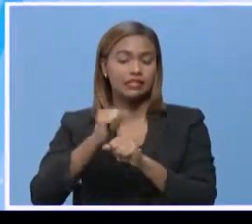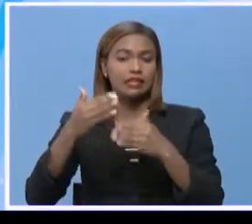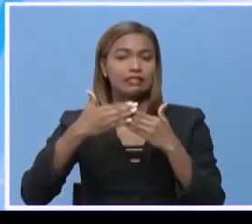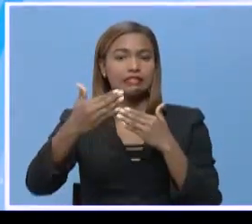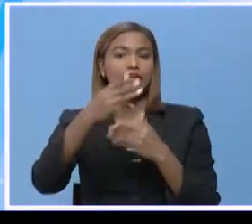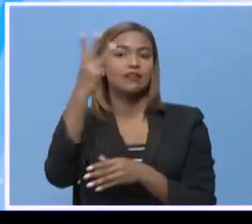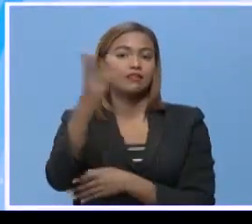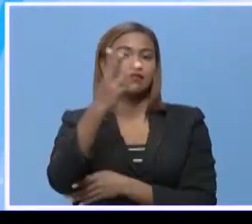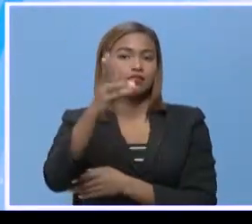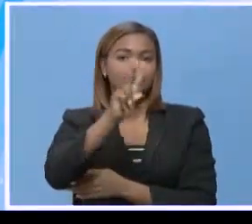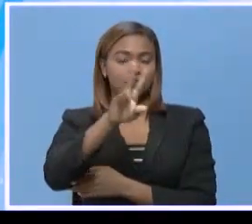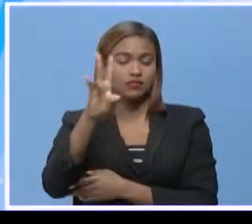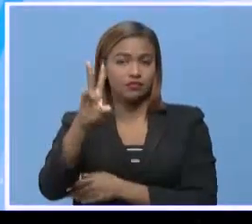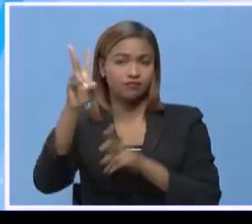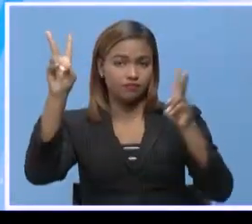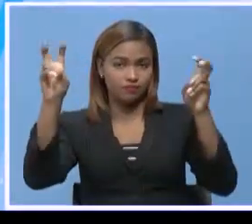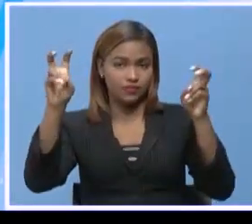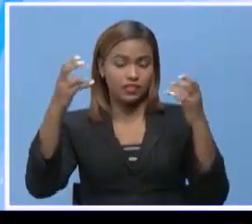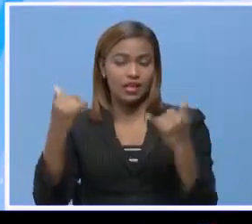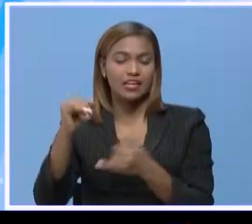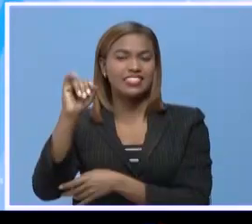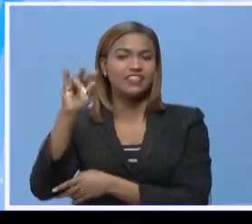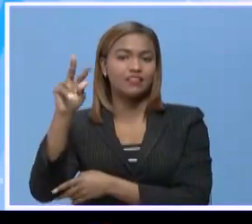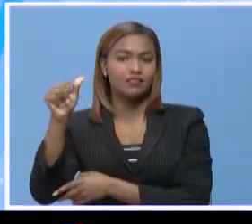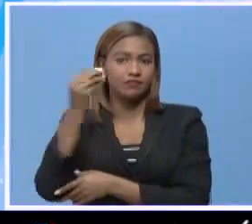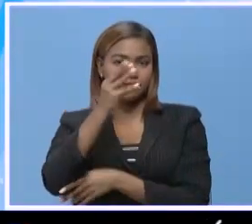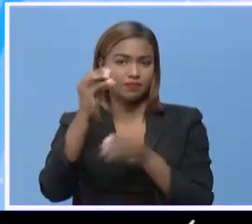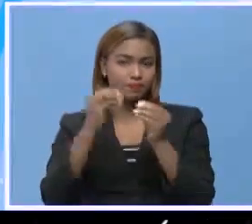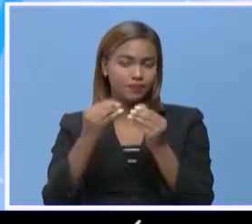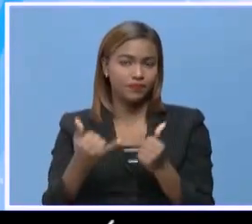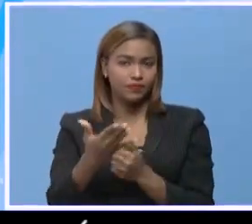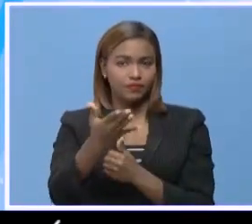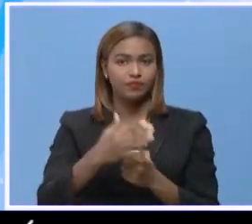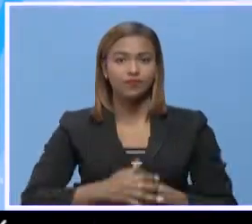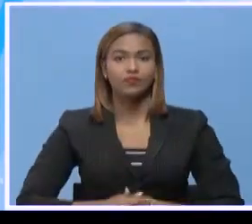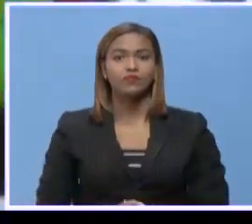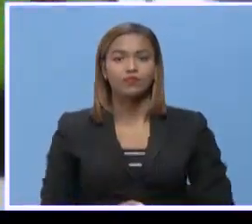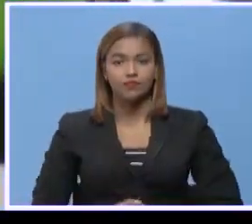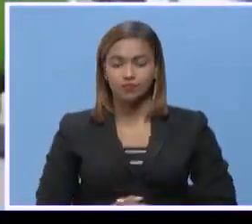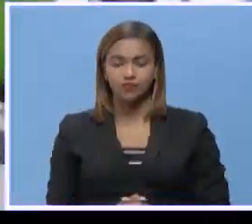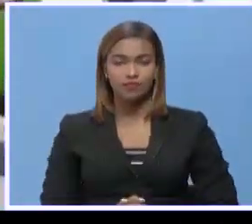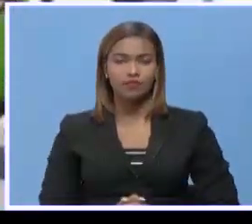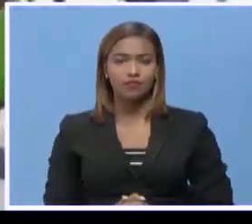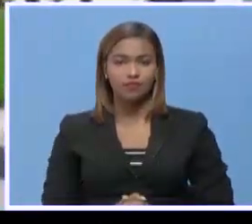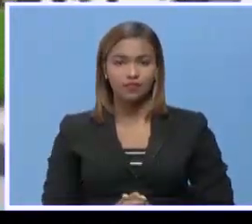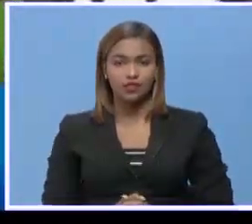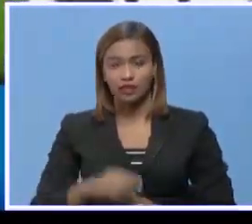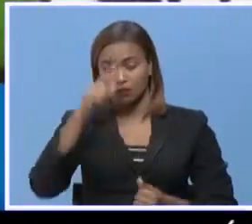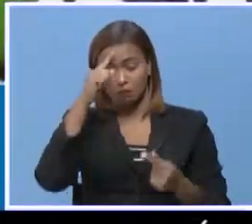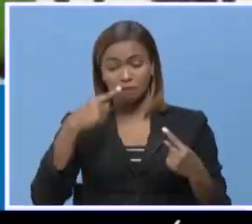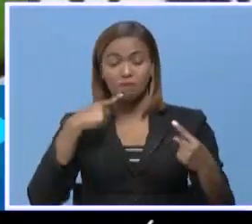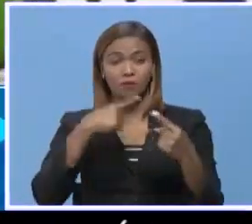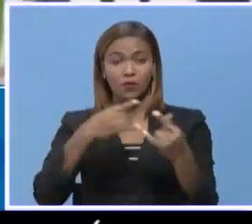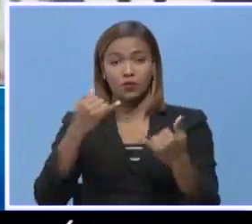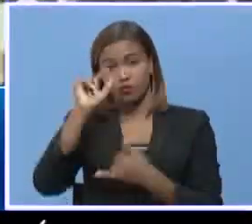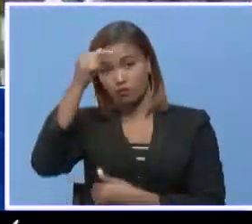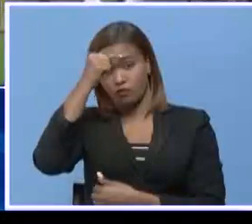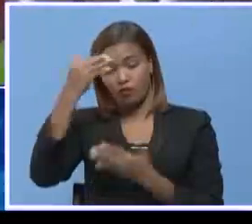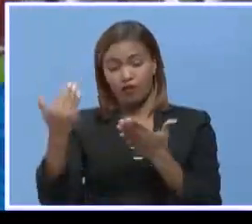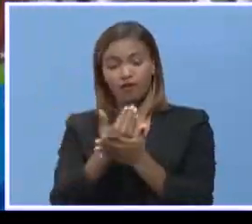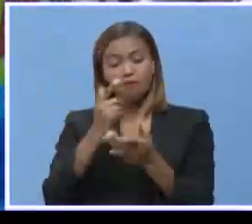del miércoles 27 de enero. Silvia Infante tiene la información. Ante el anuncio del gobierno de